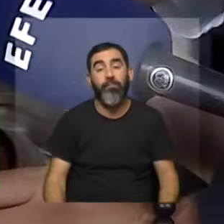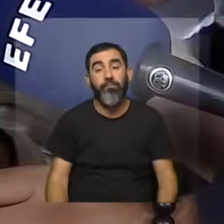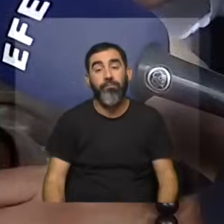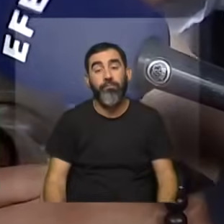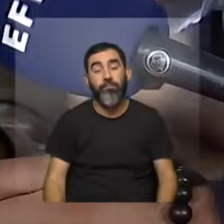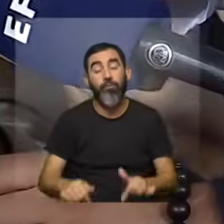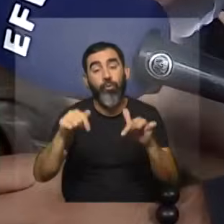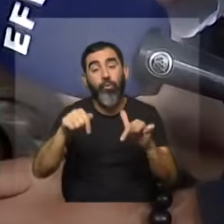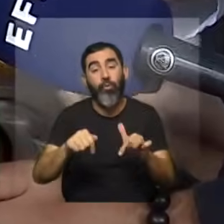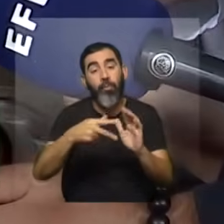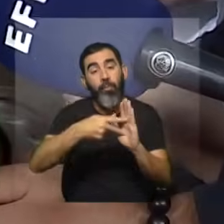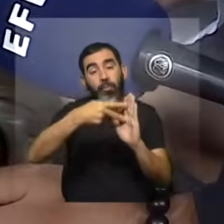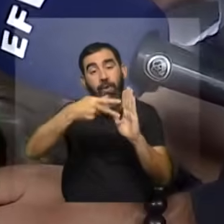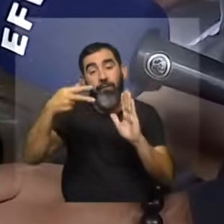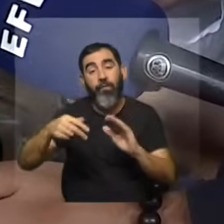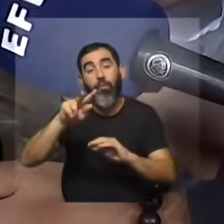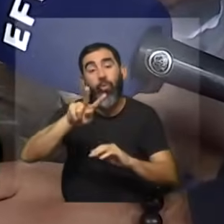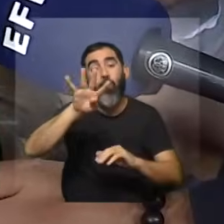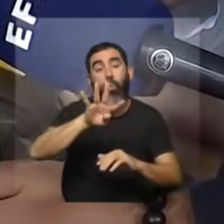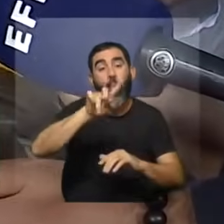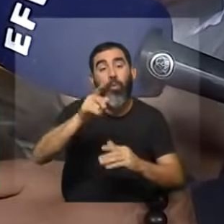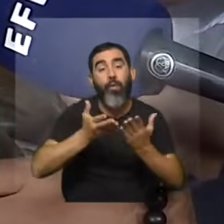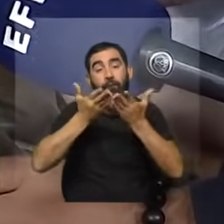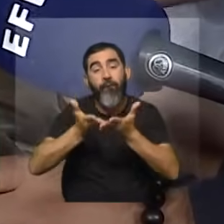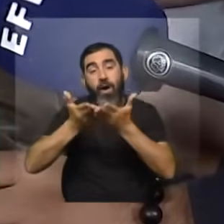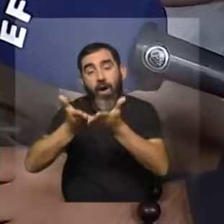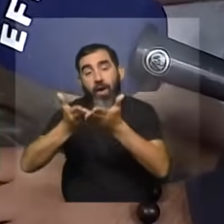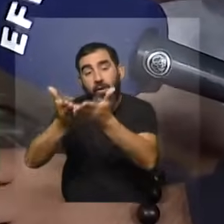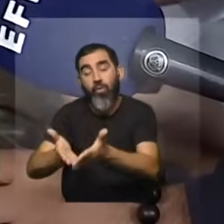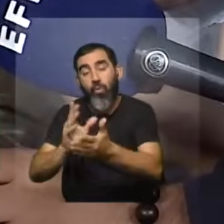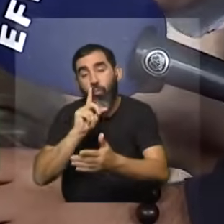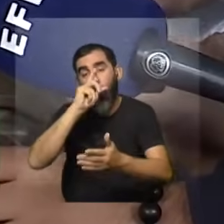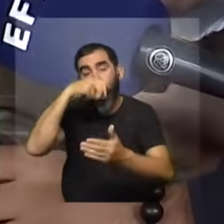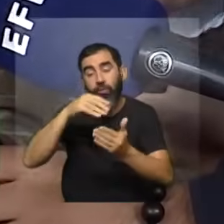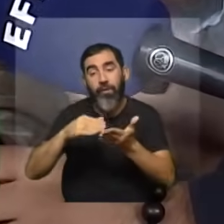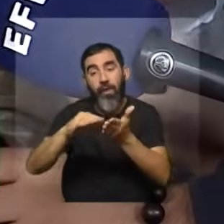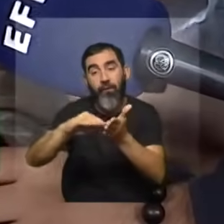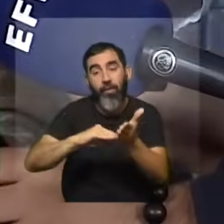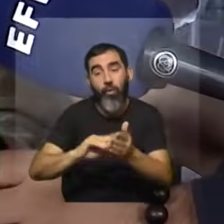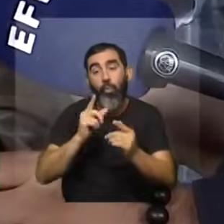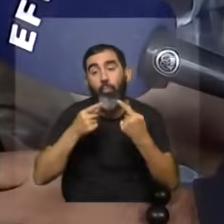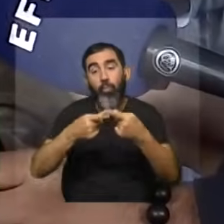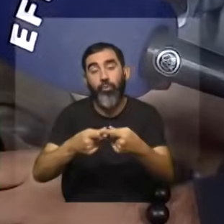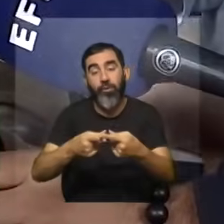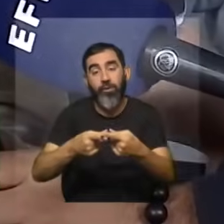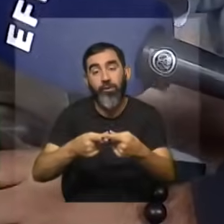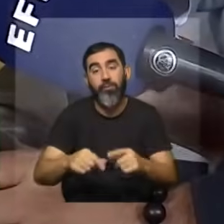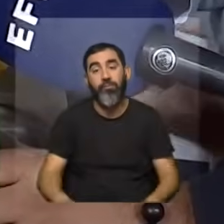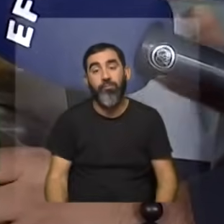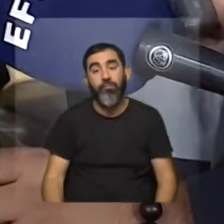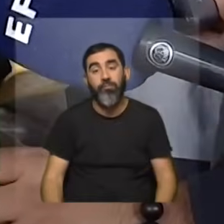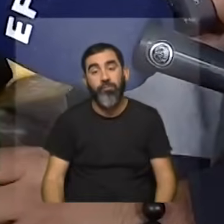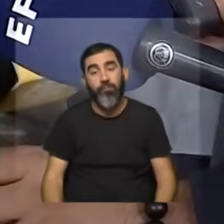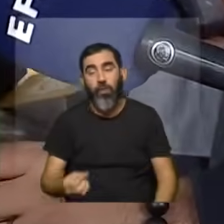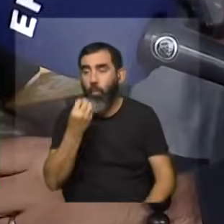Hoy los planificados son 241 buques que llegarán a los puertos de Montevideo y Punta del Este. Esto es una